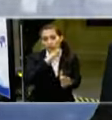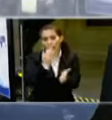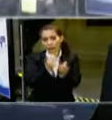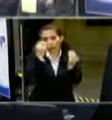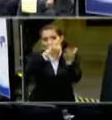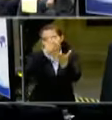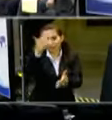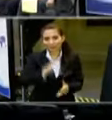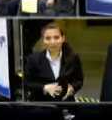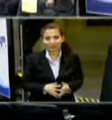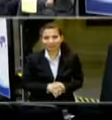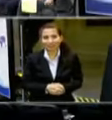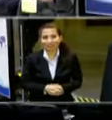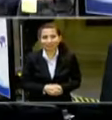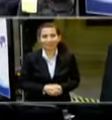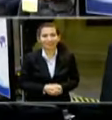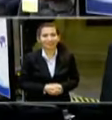Muchas gracias.